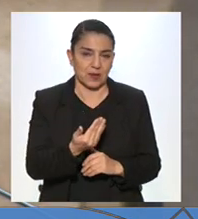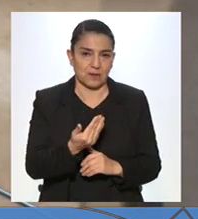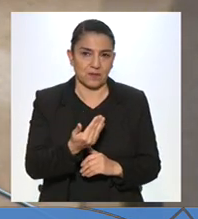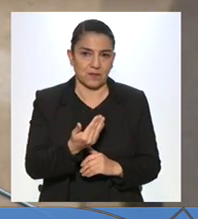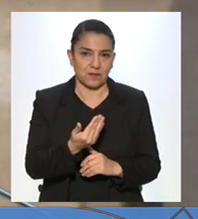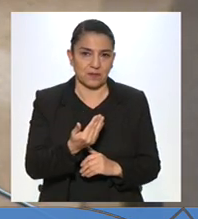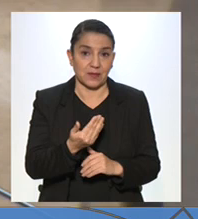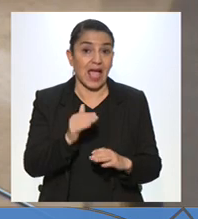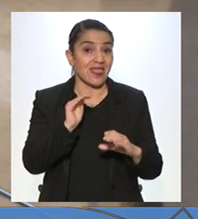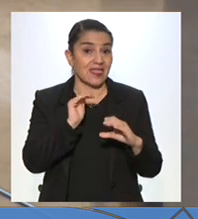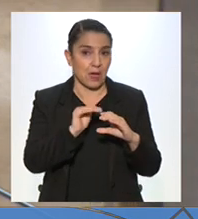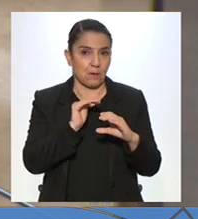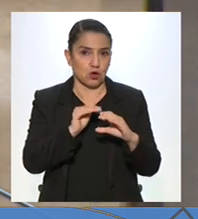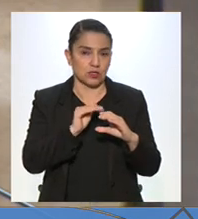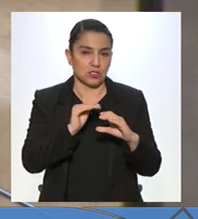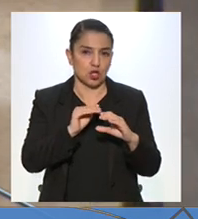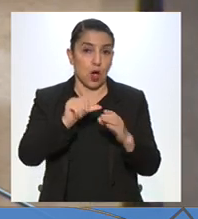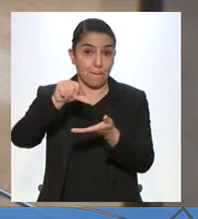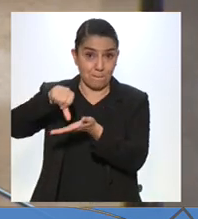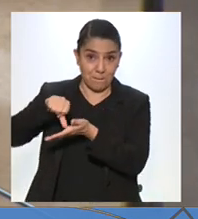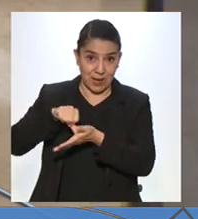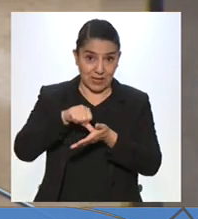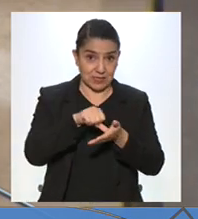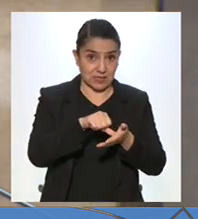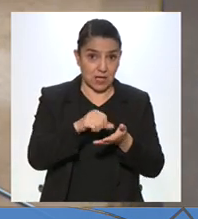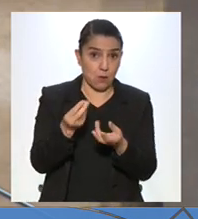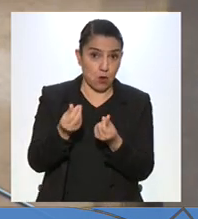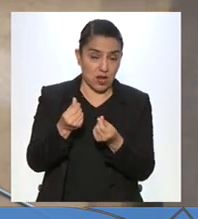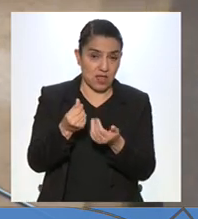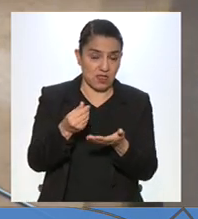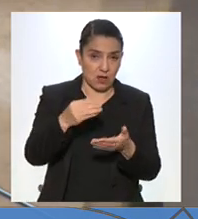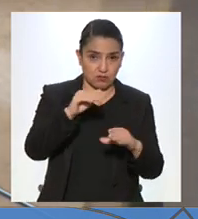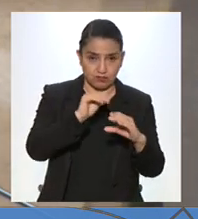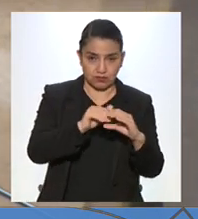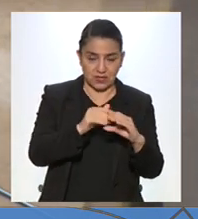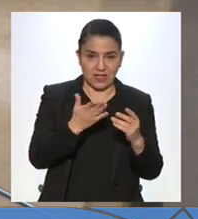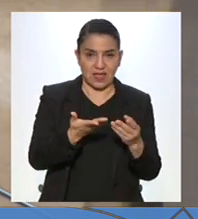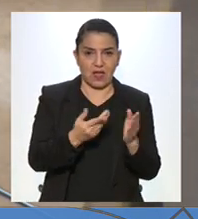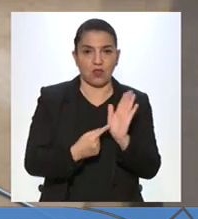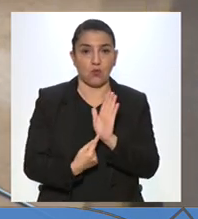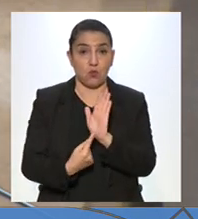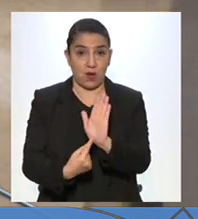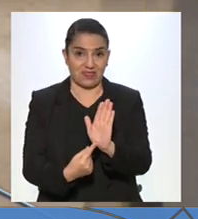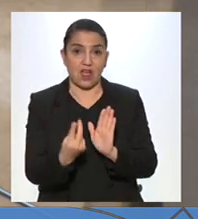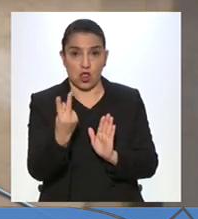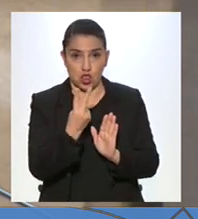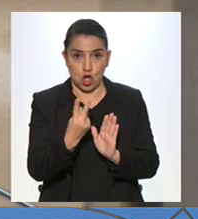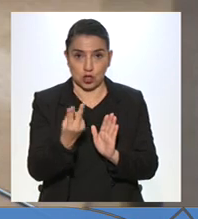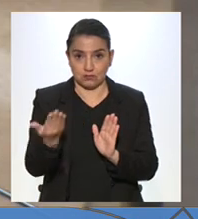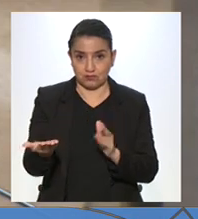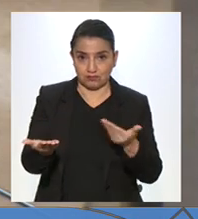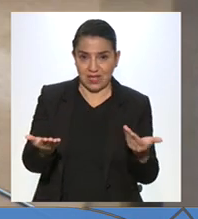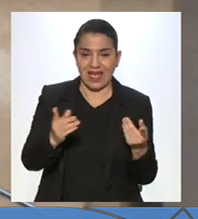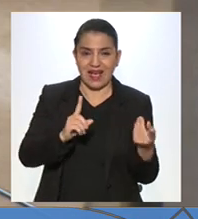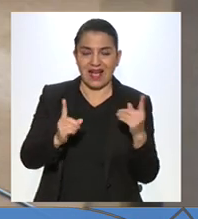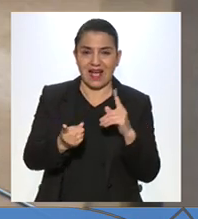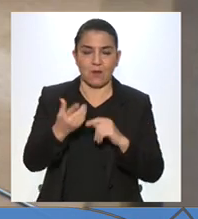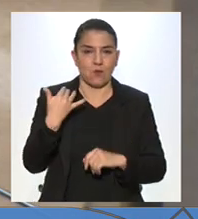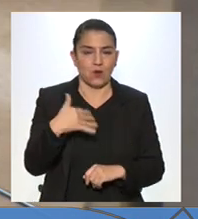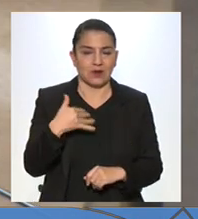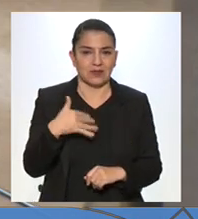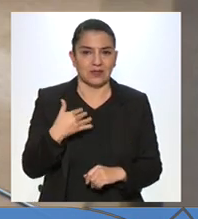los depósitos de moneda extranjera son dos fenómenos que reflejan, ¿cierto?, un cambio importante